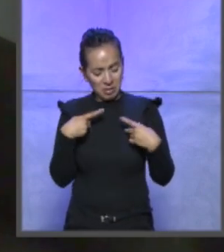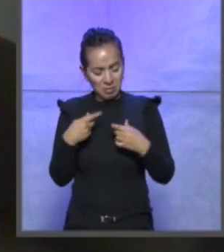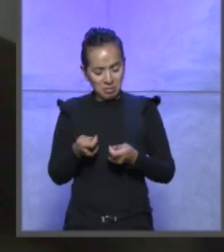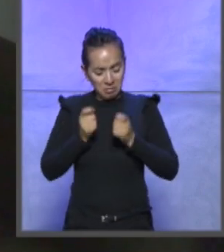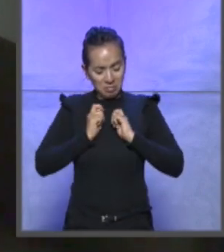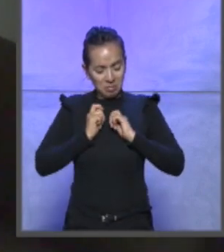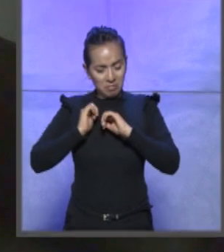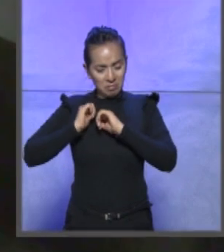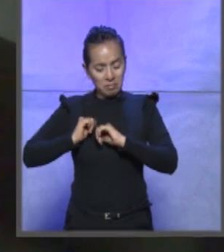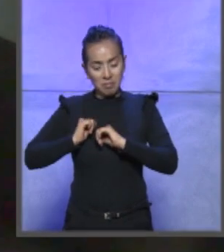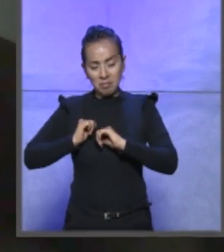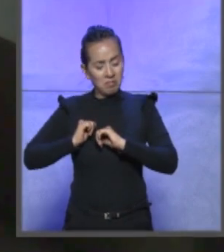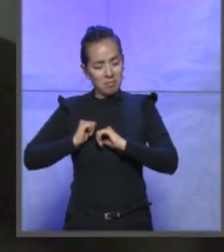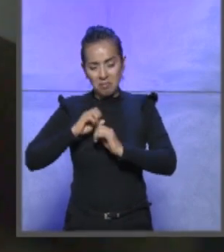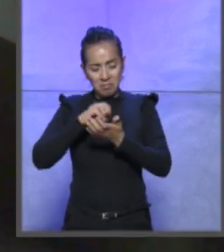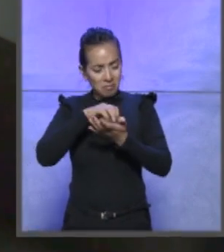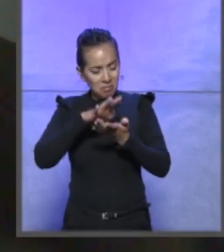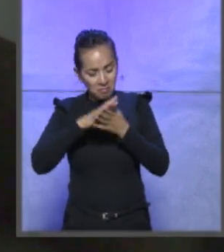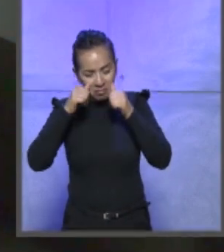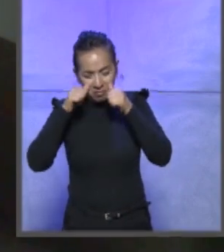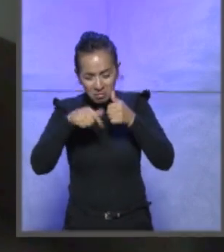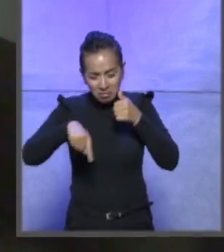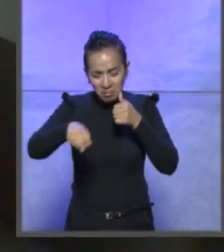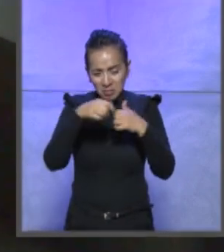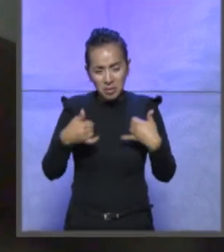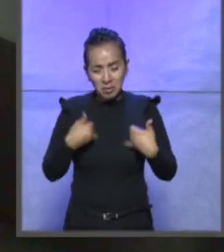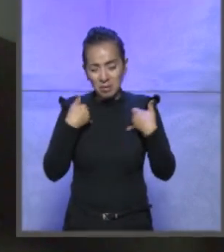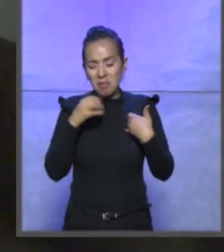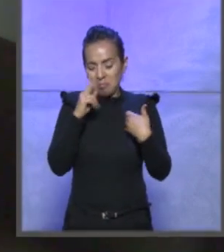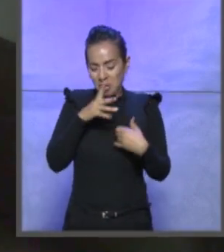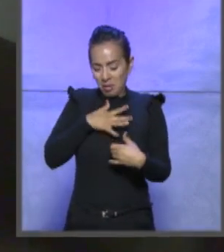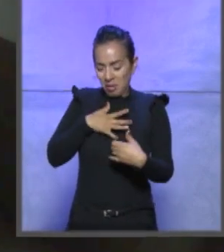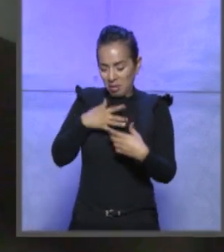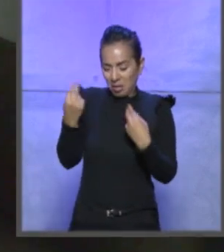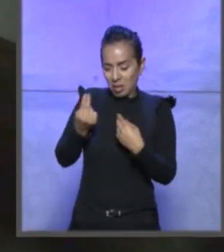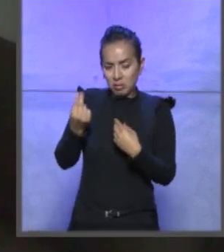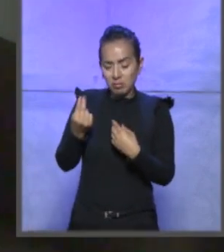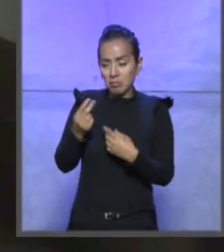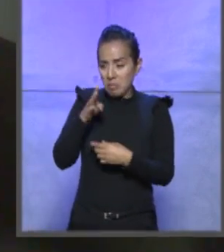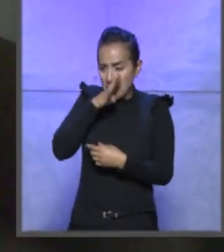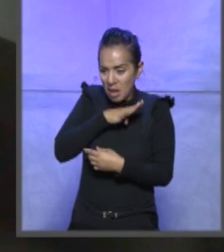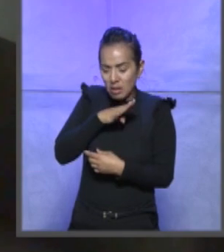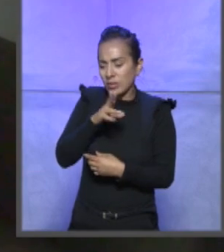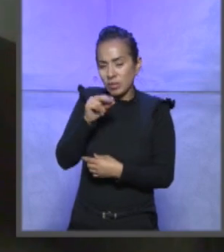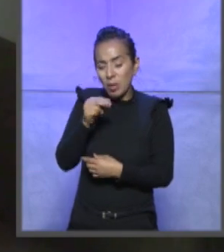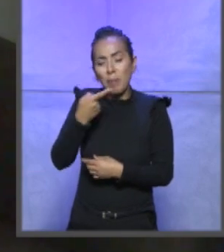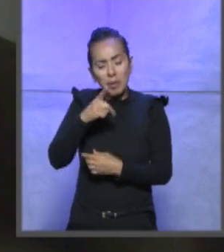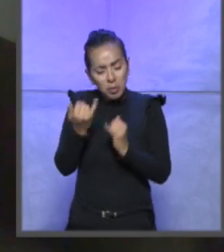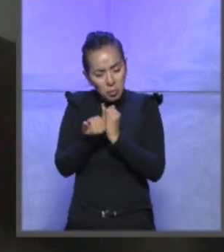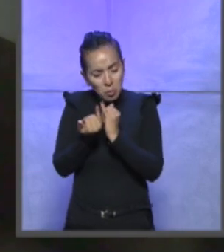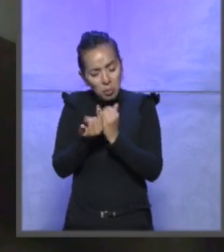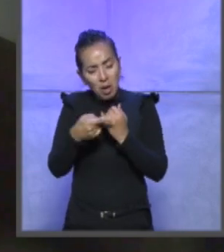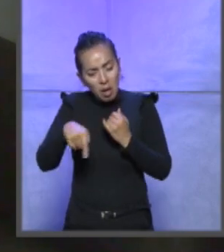lugar no nos toman en cuenta, buscan más sus necesidades, que no está mal buscar sus necesidades, pero también buscar